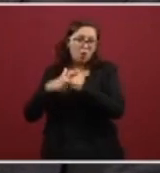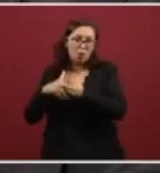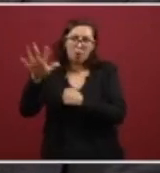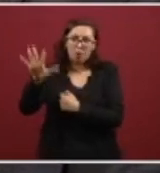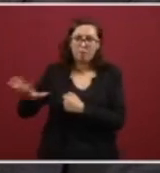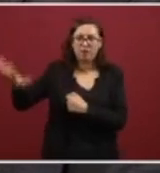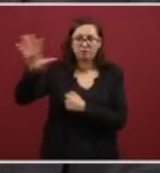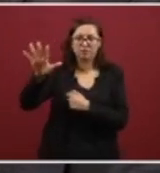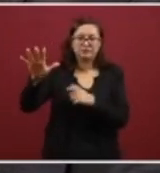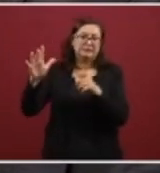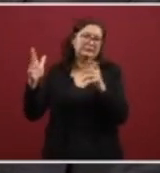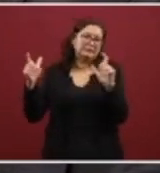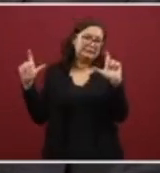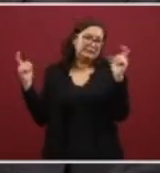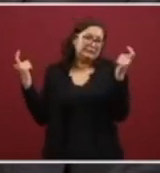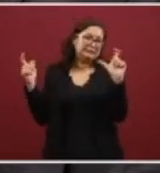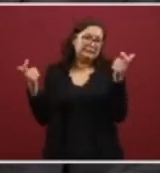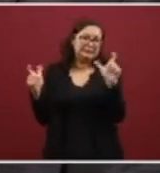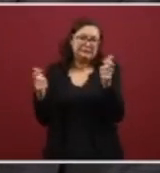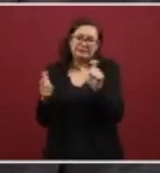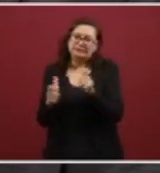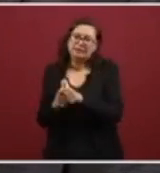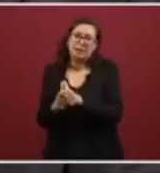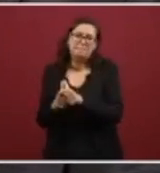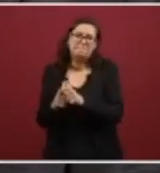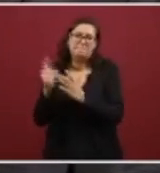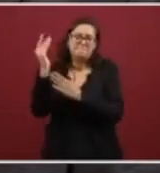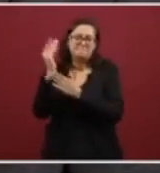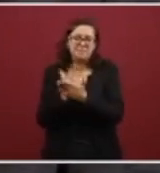una reducción en los flujos